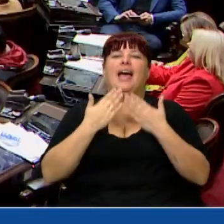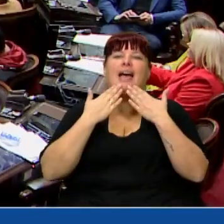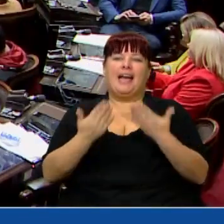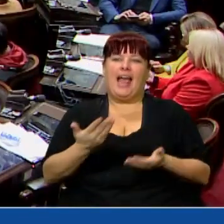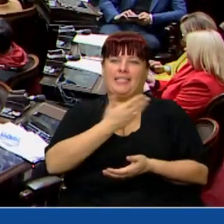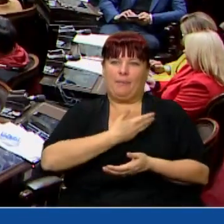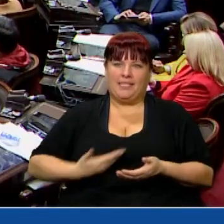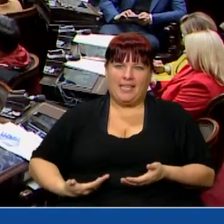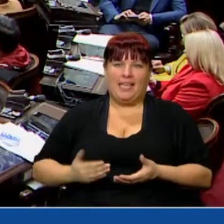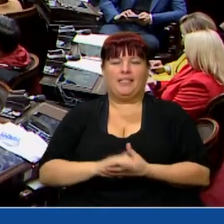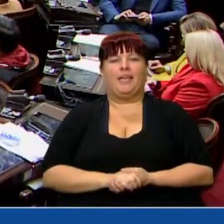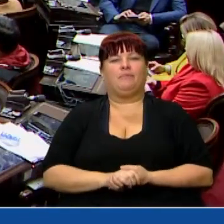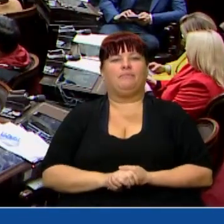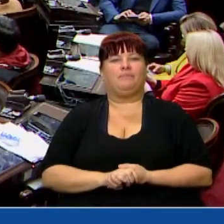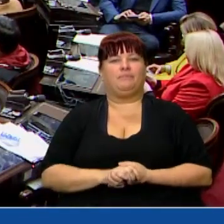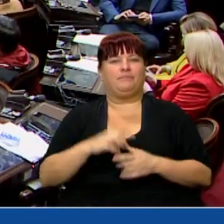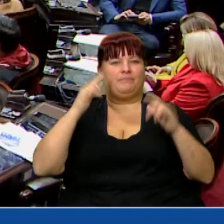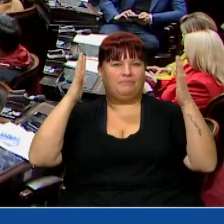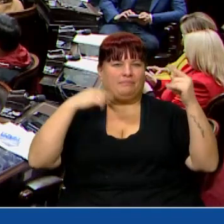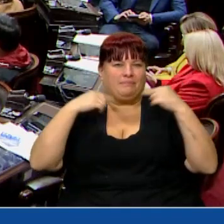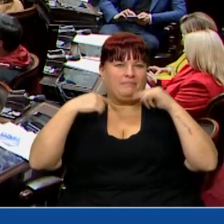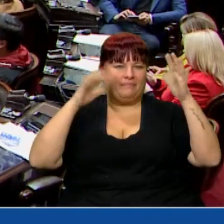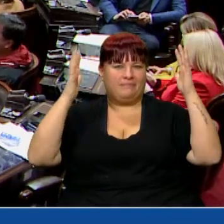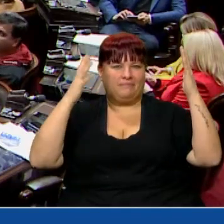Gracias, presidenta. Todavía.